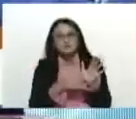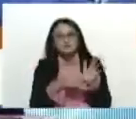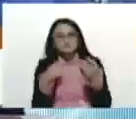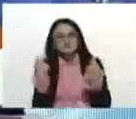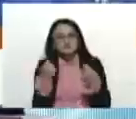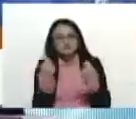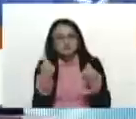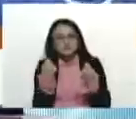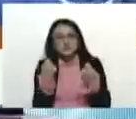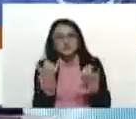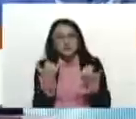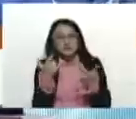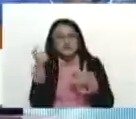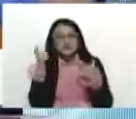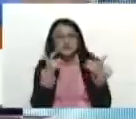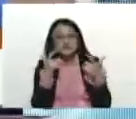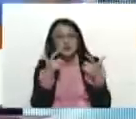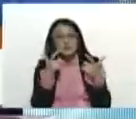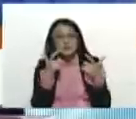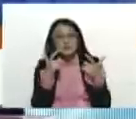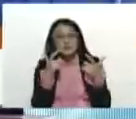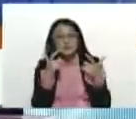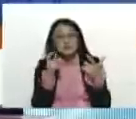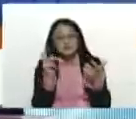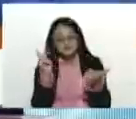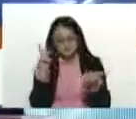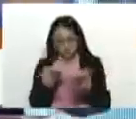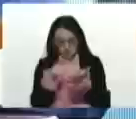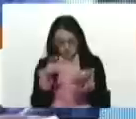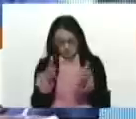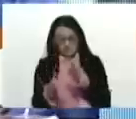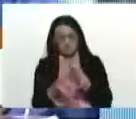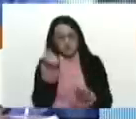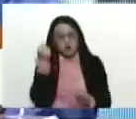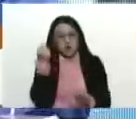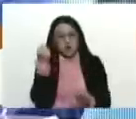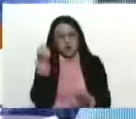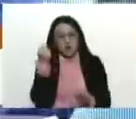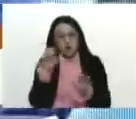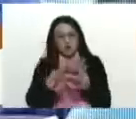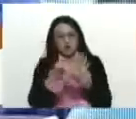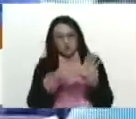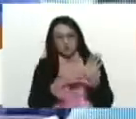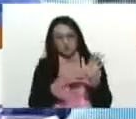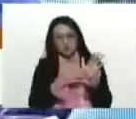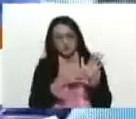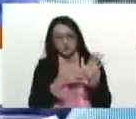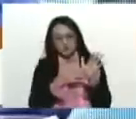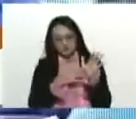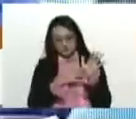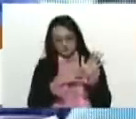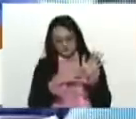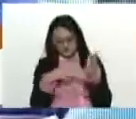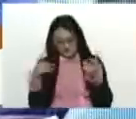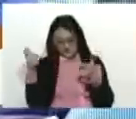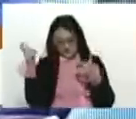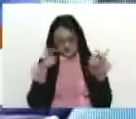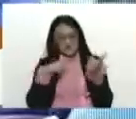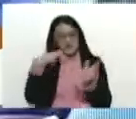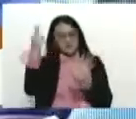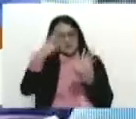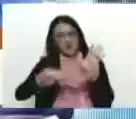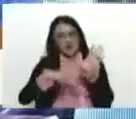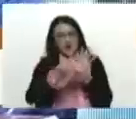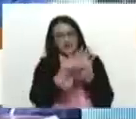y el comandante Chávez a evento donde iba sacaba la Constitución y ocurría ya que cuando el comandante Chávez iba a leer